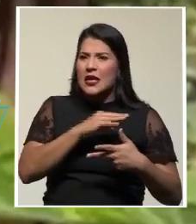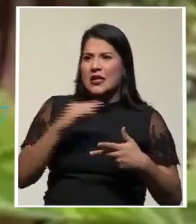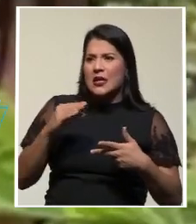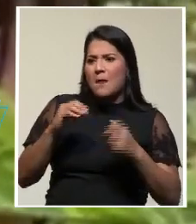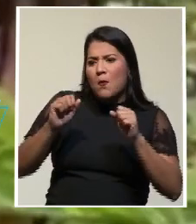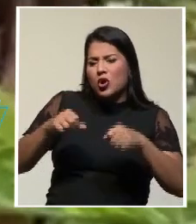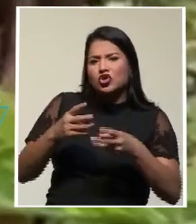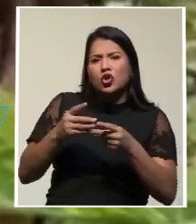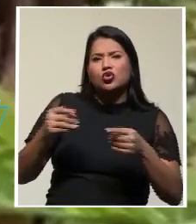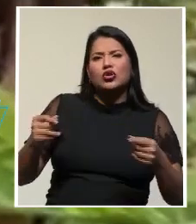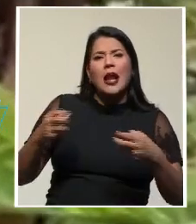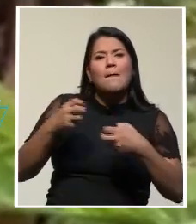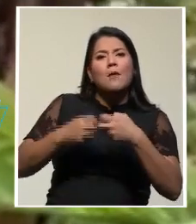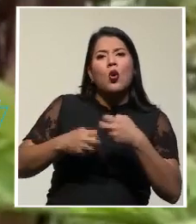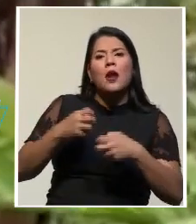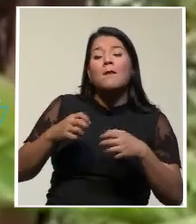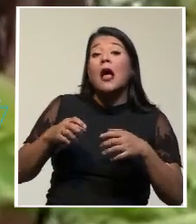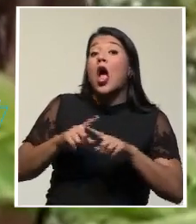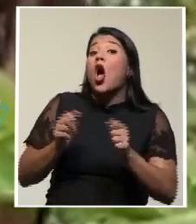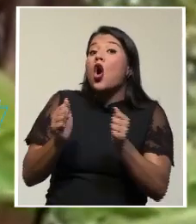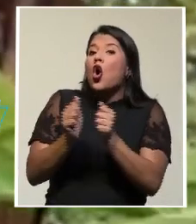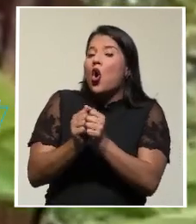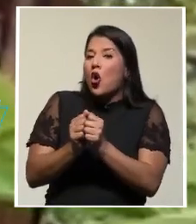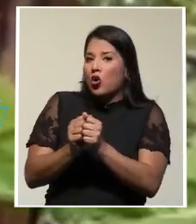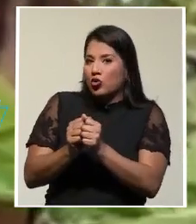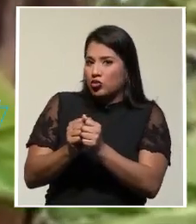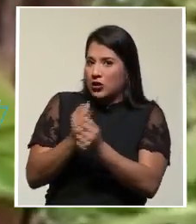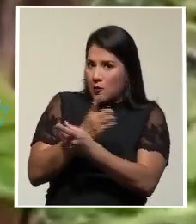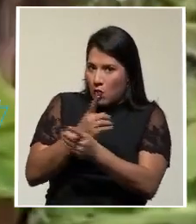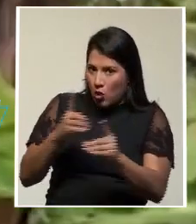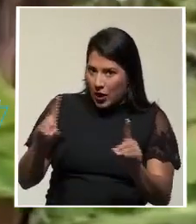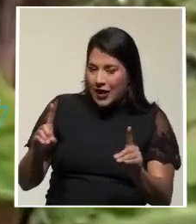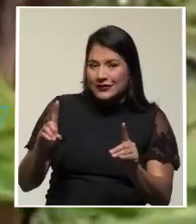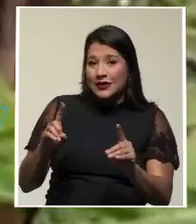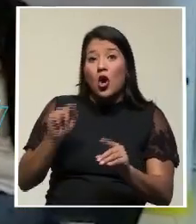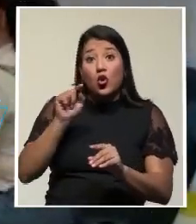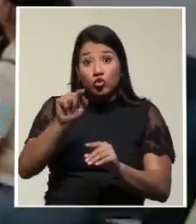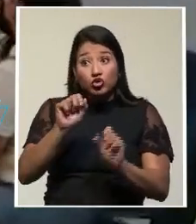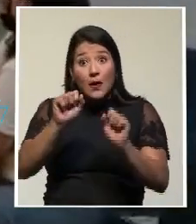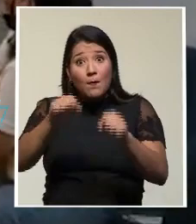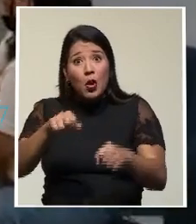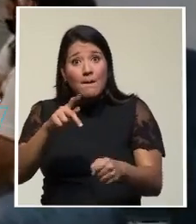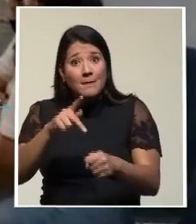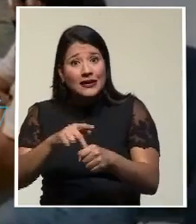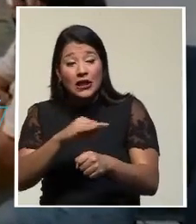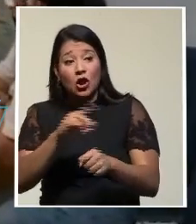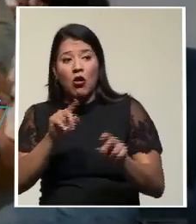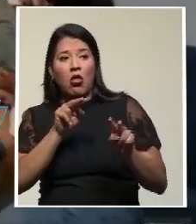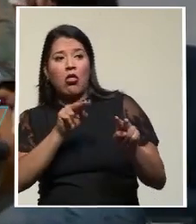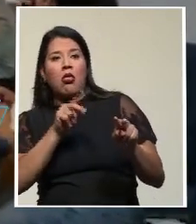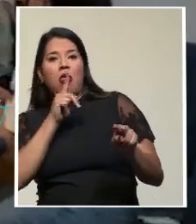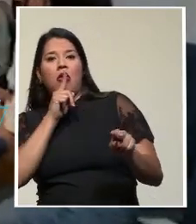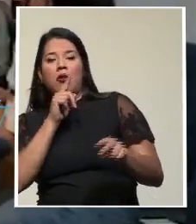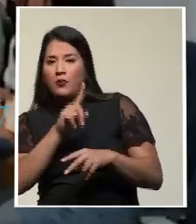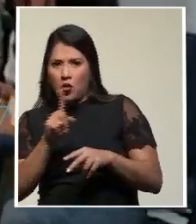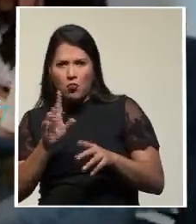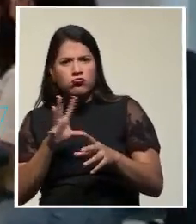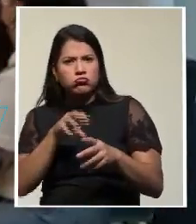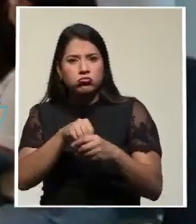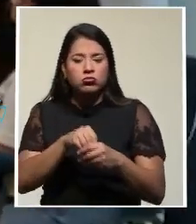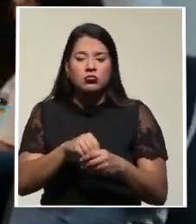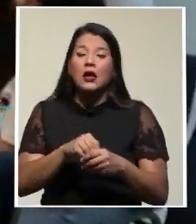participativa, donde usted será protagonista y no espectador. En el caso del Partido Restauración Nacional